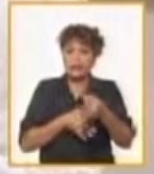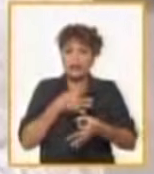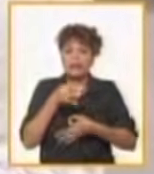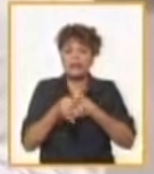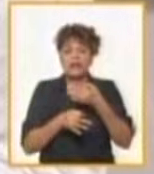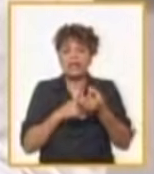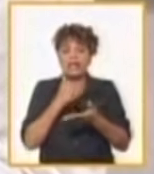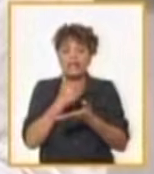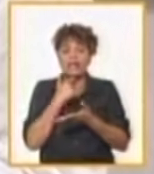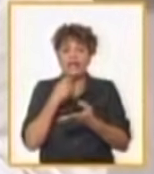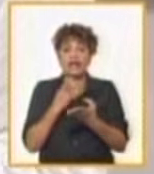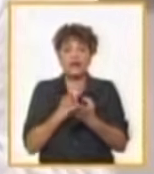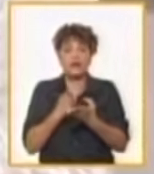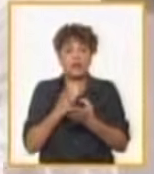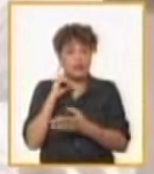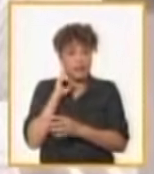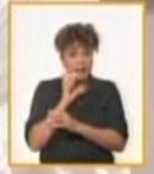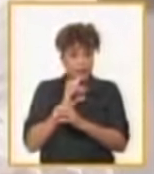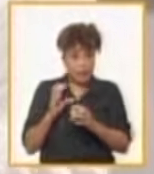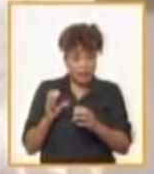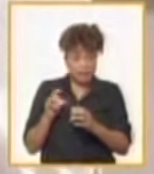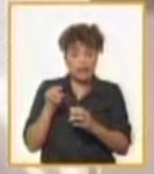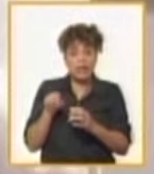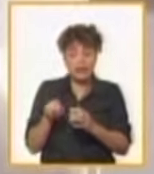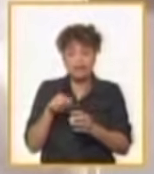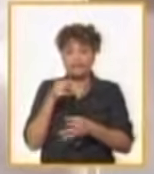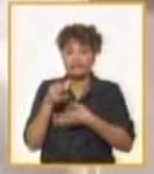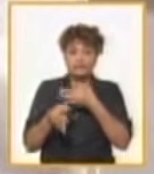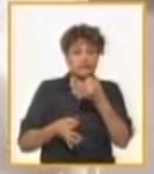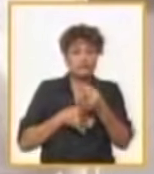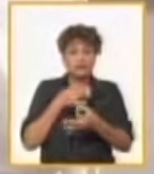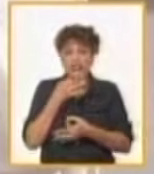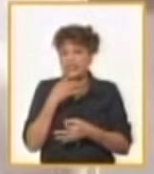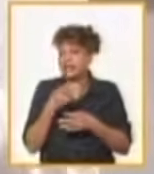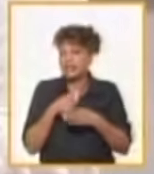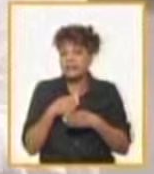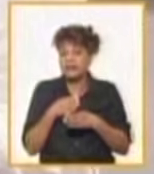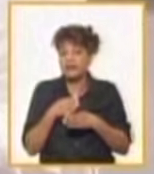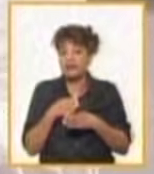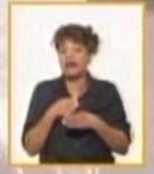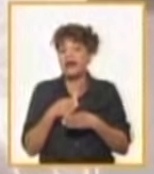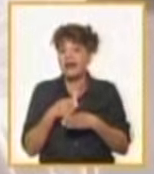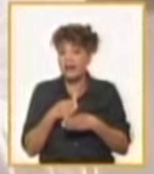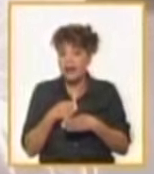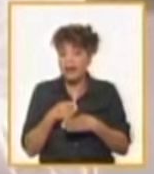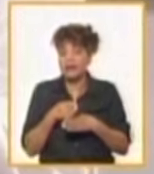con palabras a los intelectuales, está modelando la